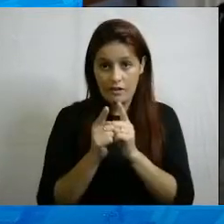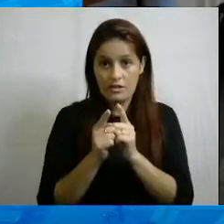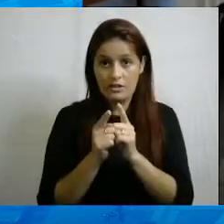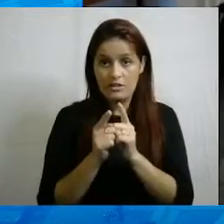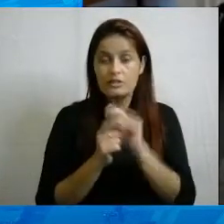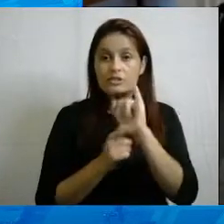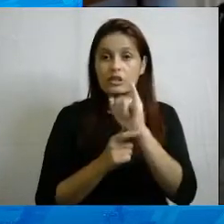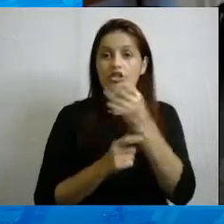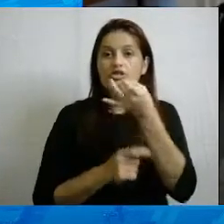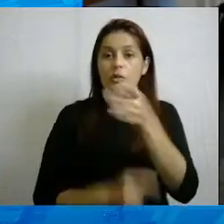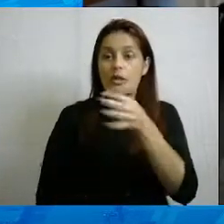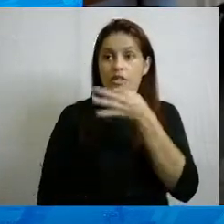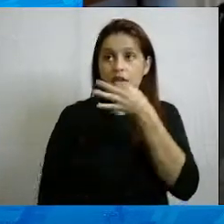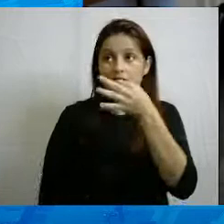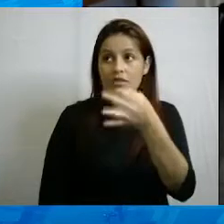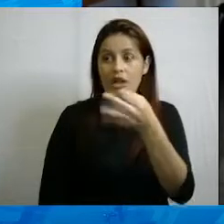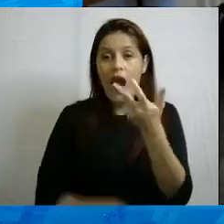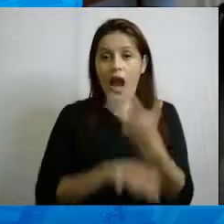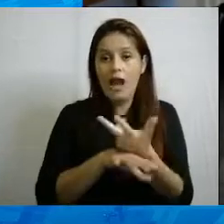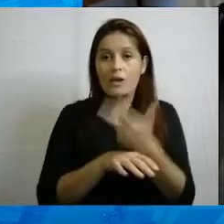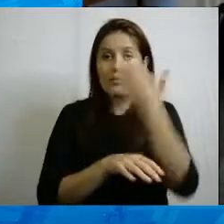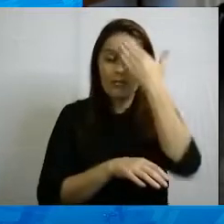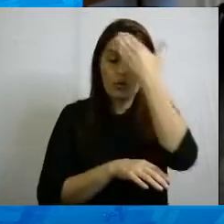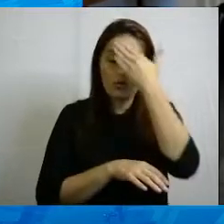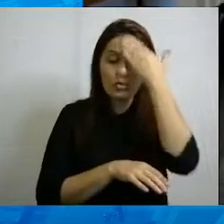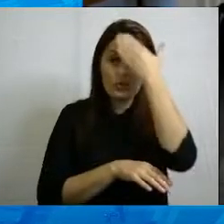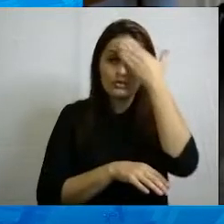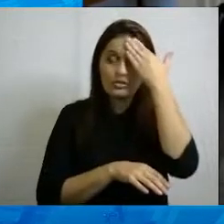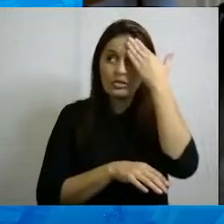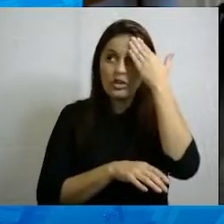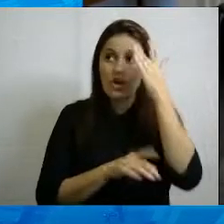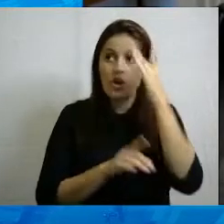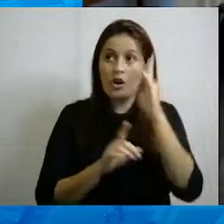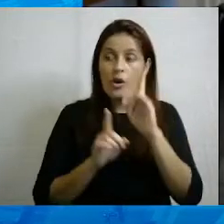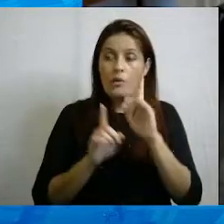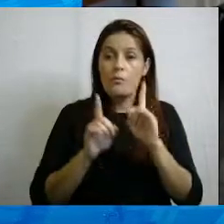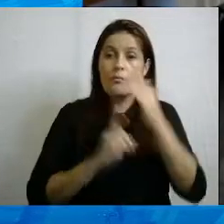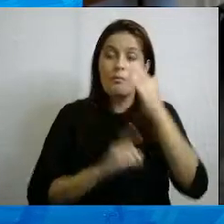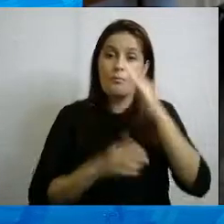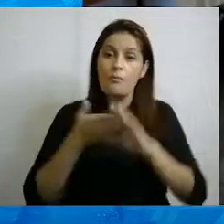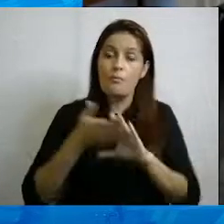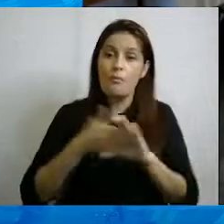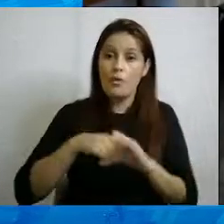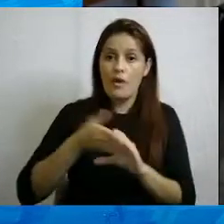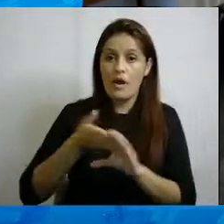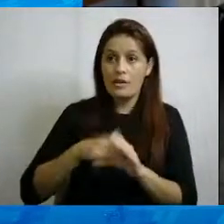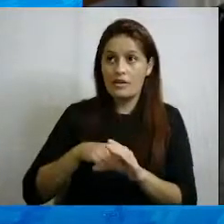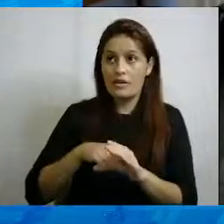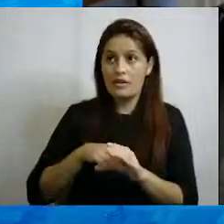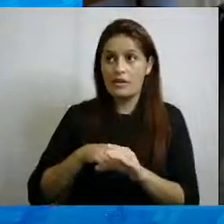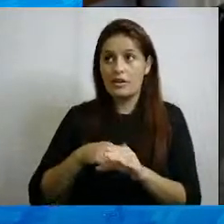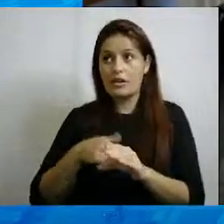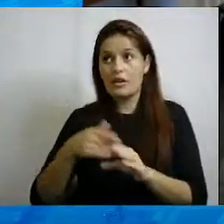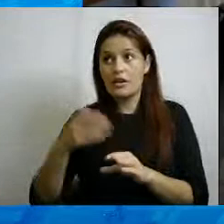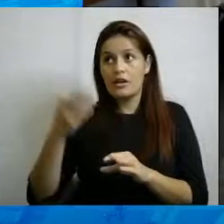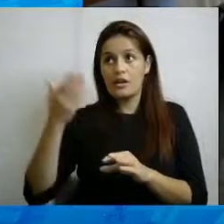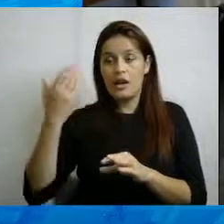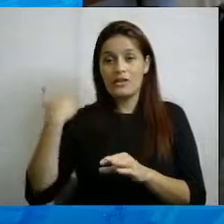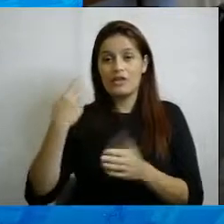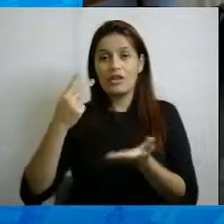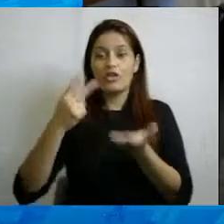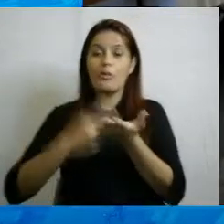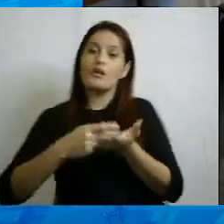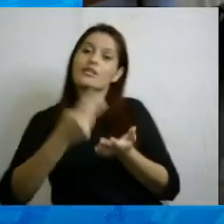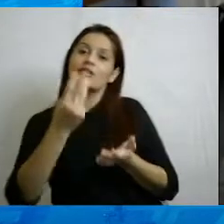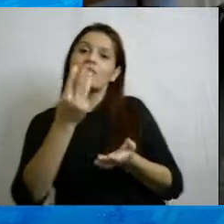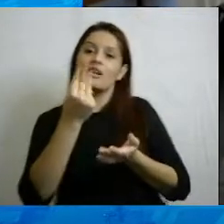Simplemente observar que hay una preocupación de parte de algunos pomairinos, pomairinas, que fueron decretados en su tiempo post-2013 como